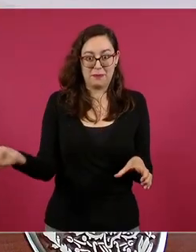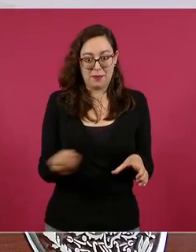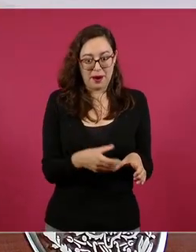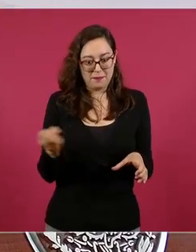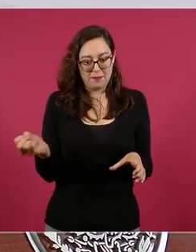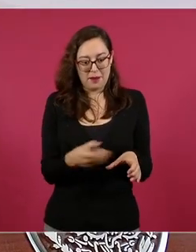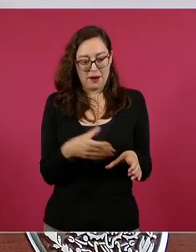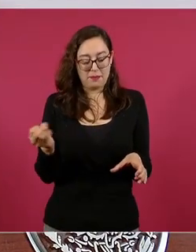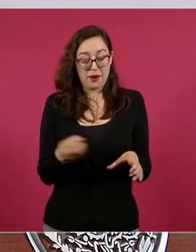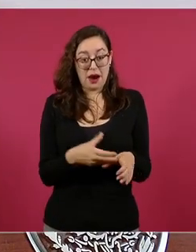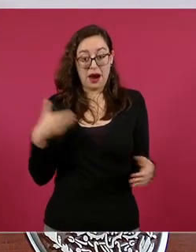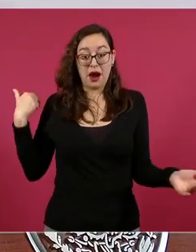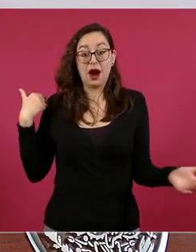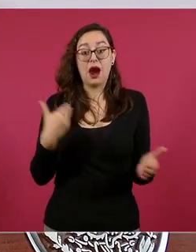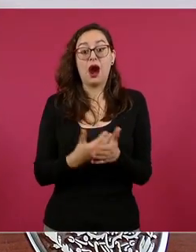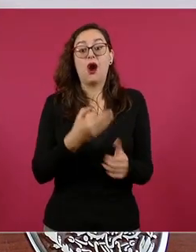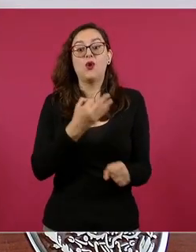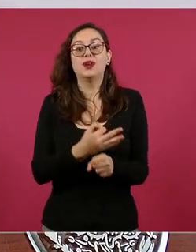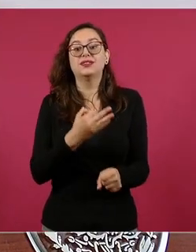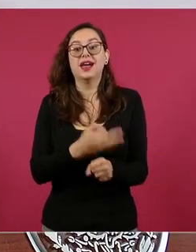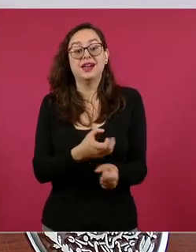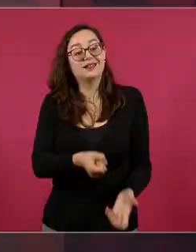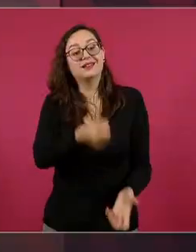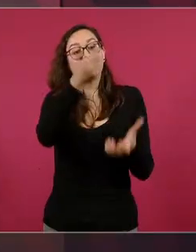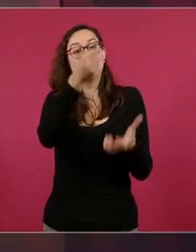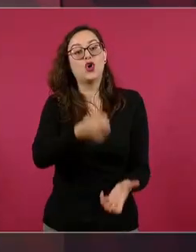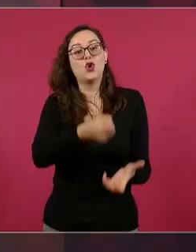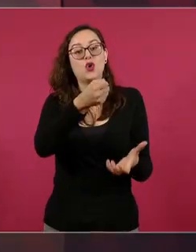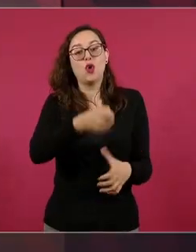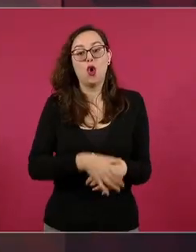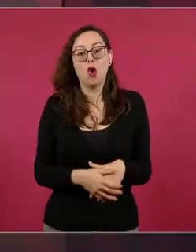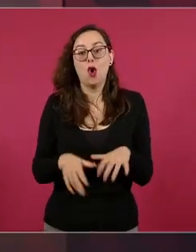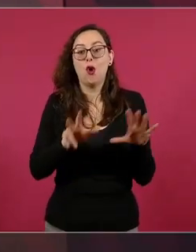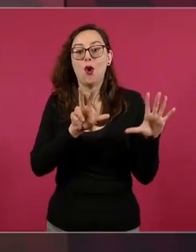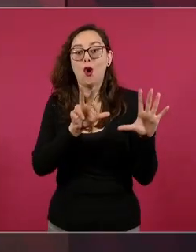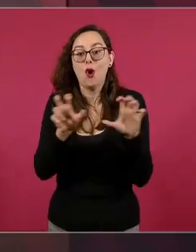ahorro llegó a 800,000 millones,